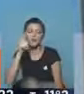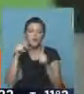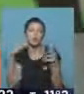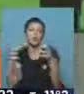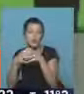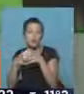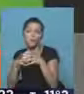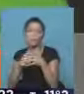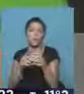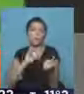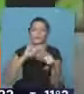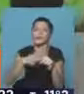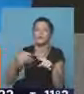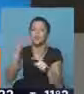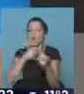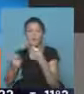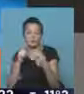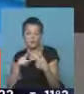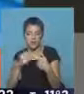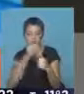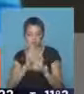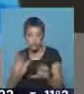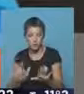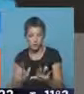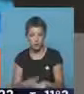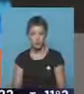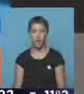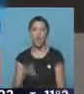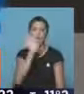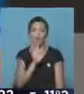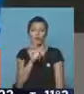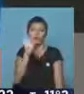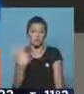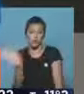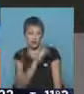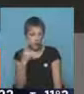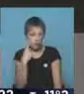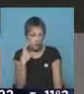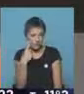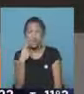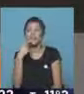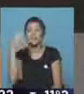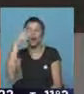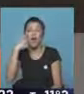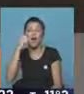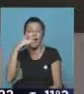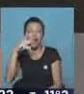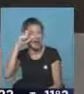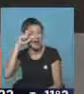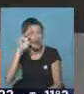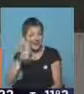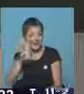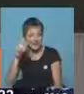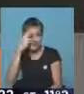llamémosla, política, comercial, lo que fuera, o son los que conocemos como los famosos hackers que desafían la seguridad